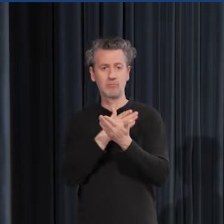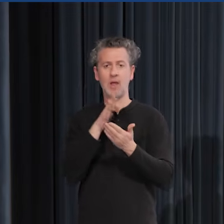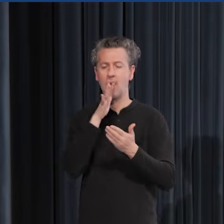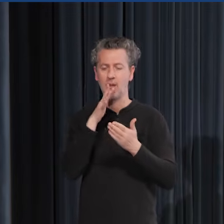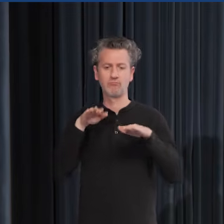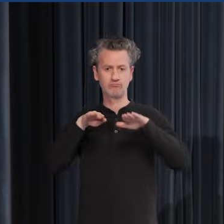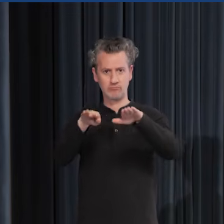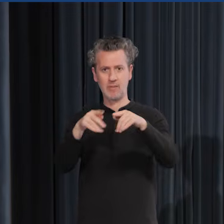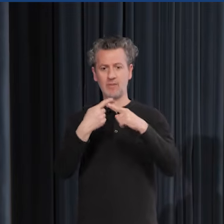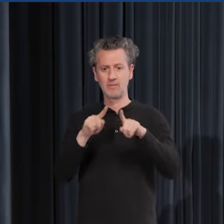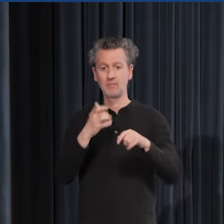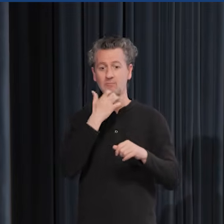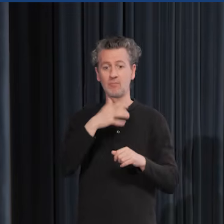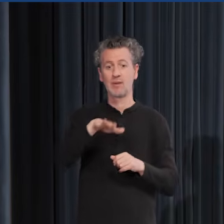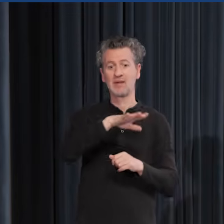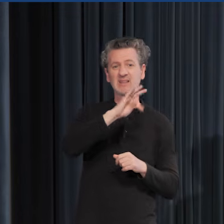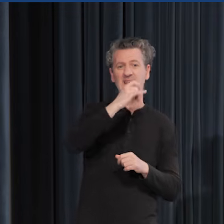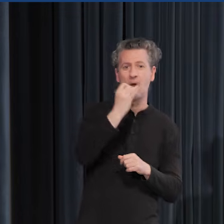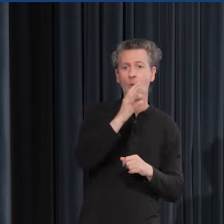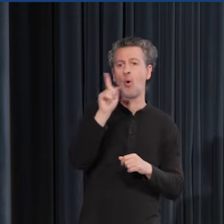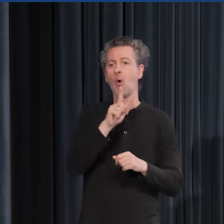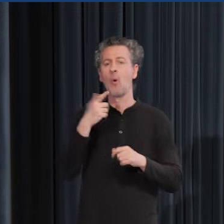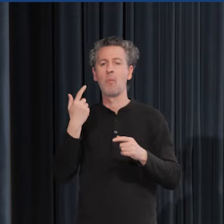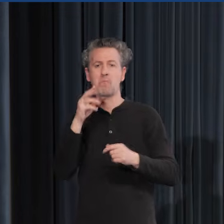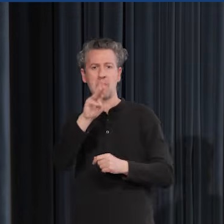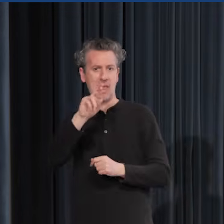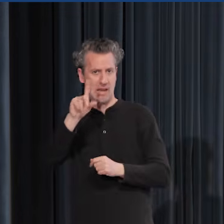que hay tanto en el Tajo como en prevención de riesgos laborales.